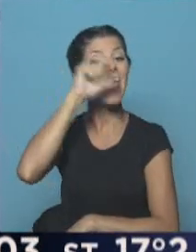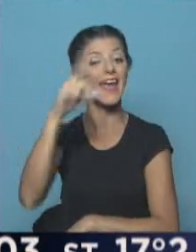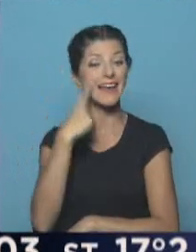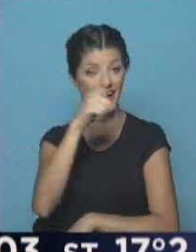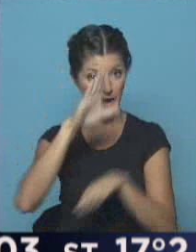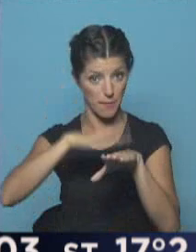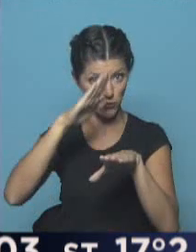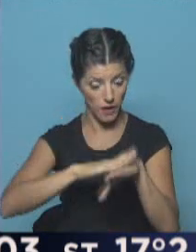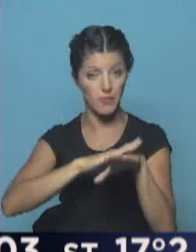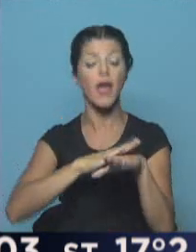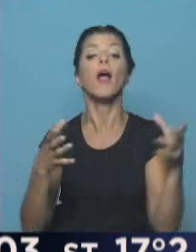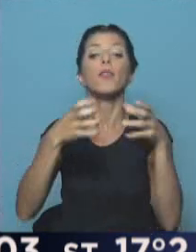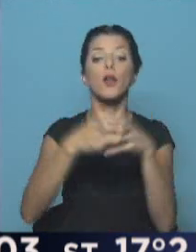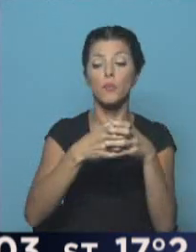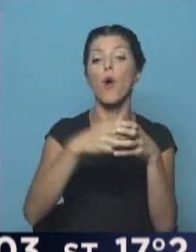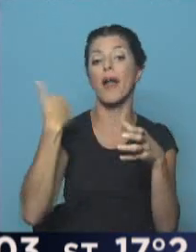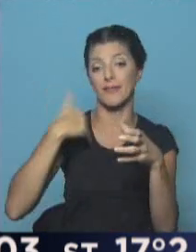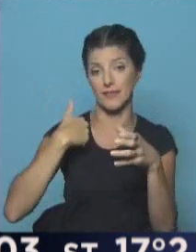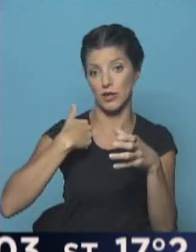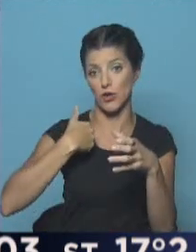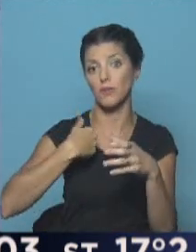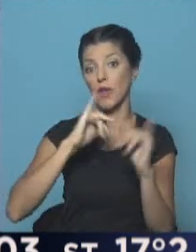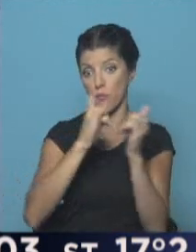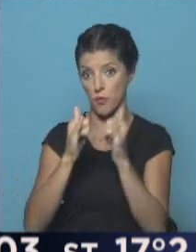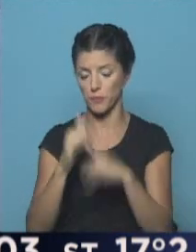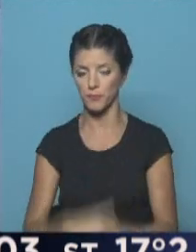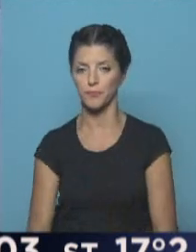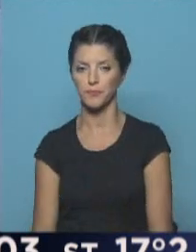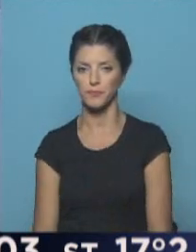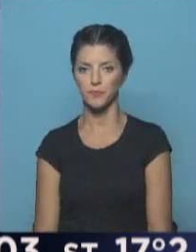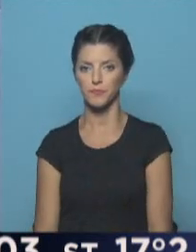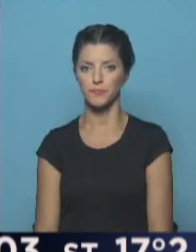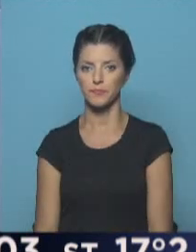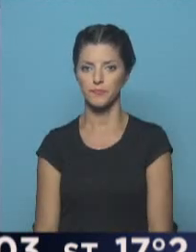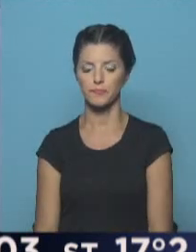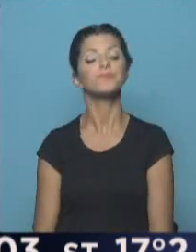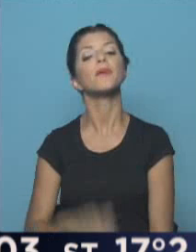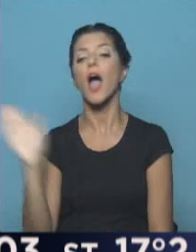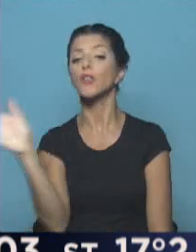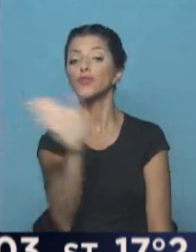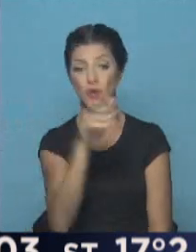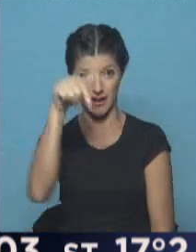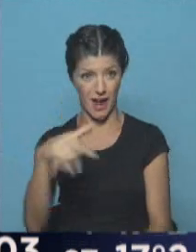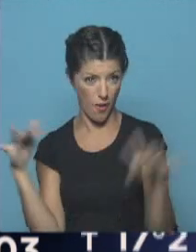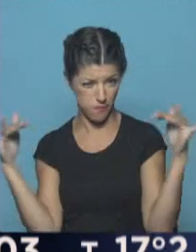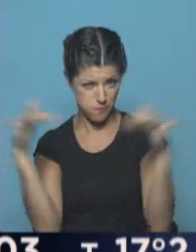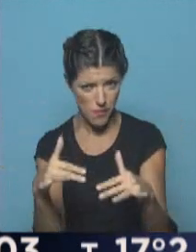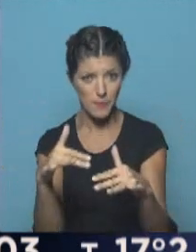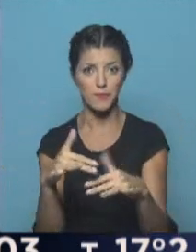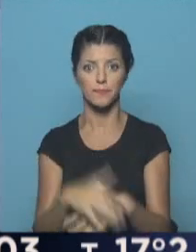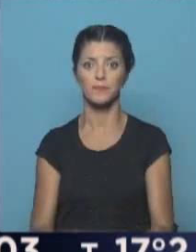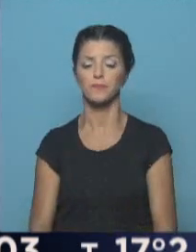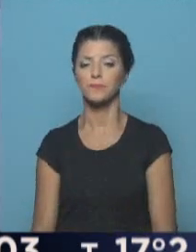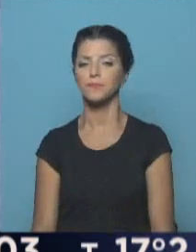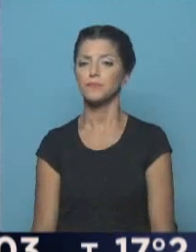de los seleccionados nacionales. Los jugadores que pude hablar, en nombre de toda la gente acá del predio también. Todos han